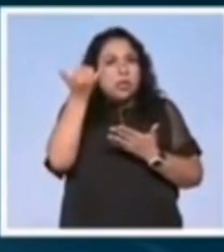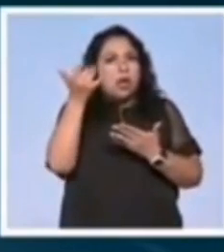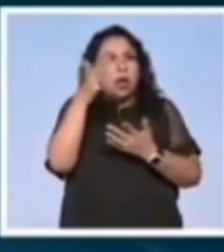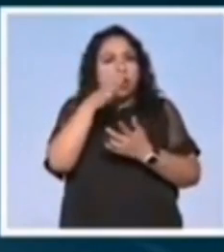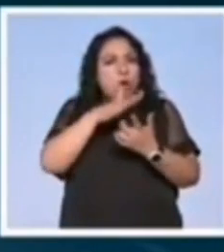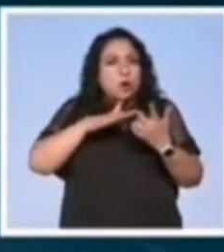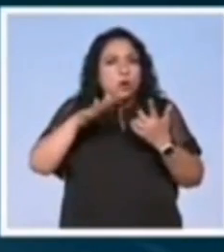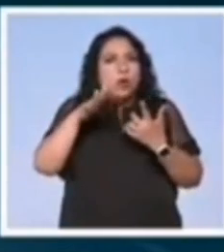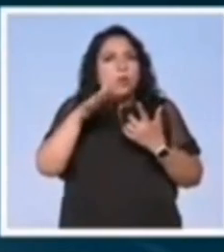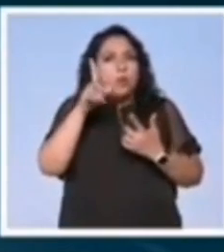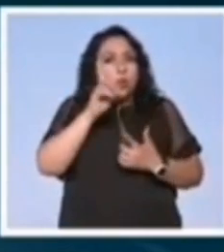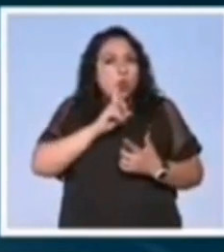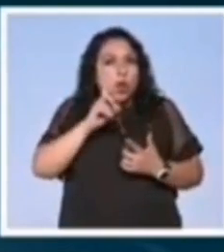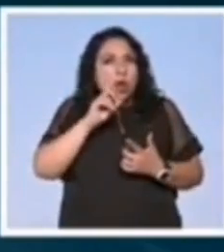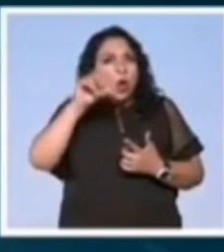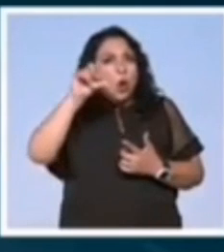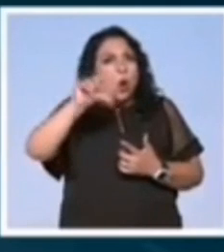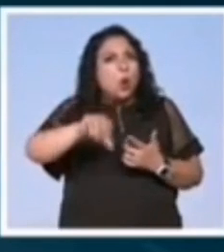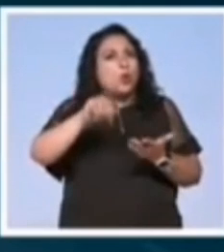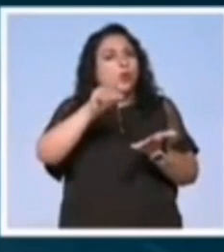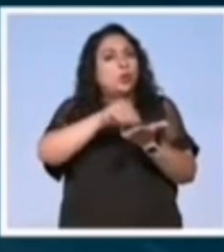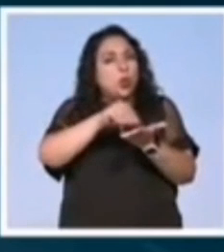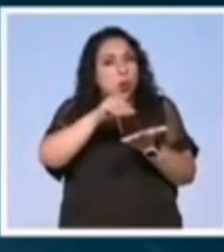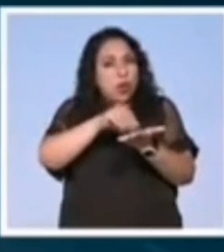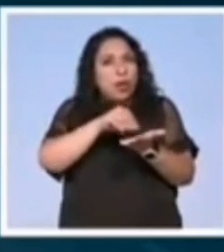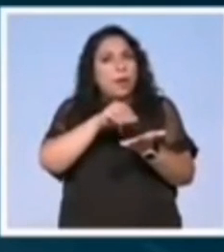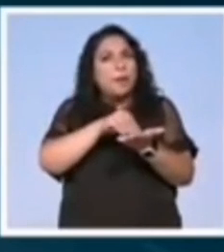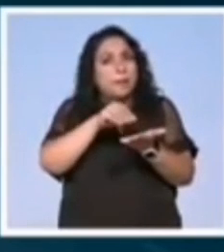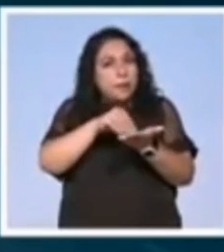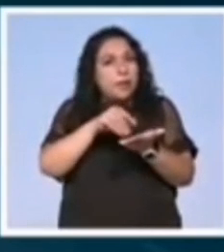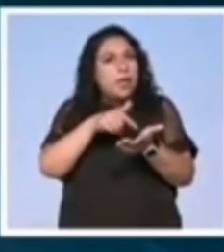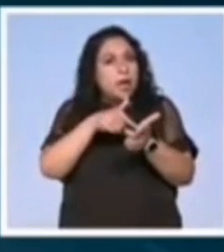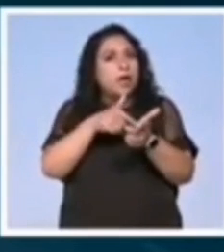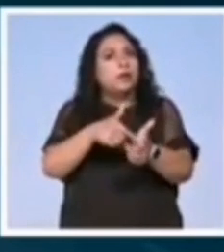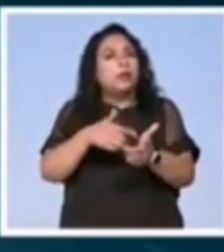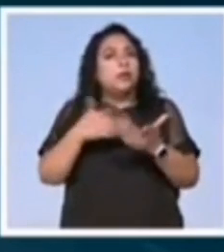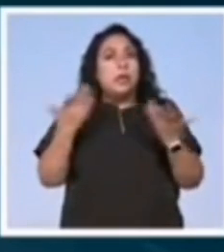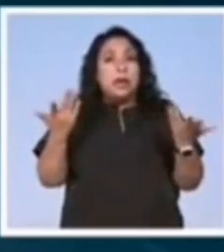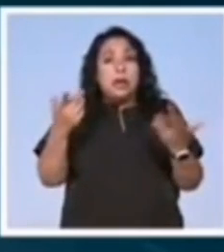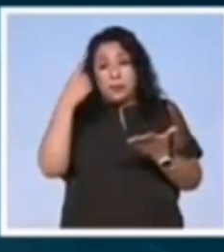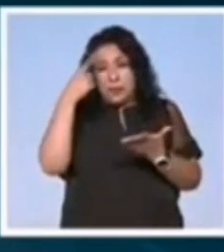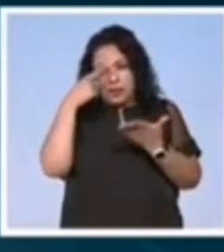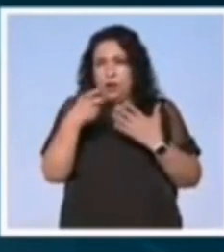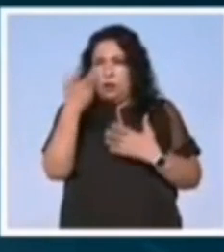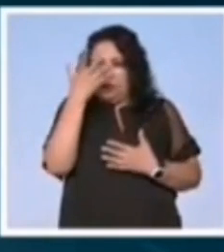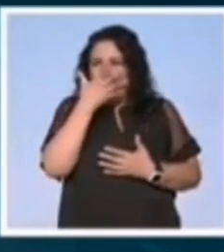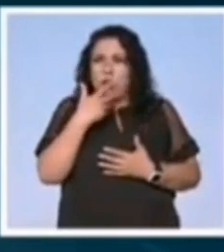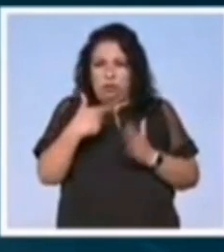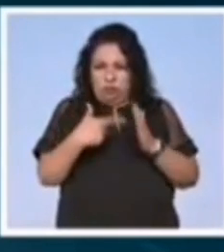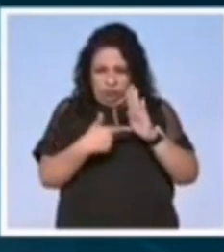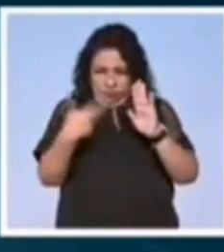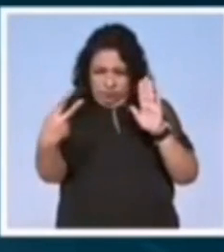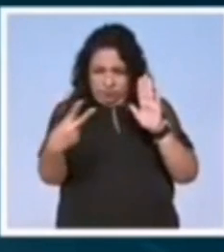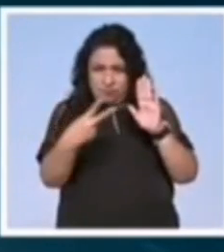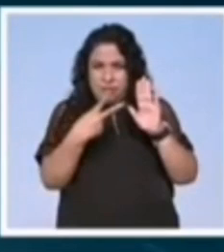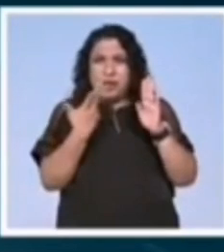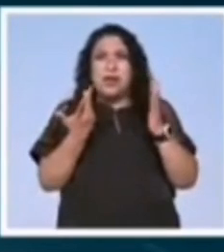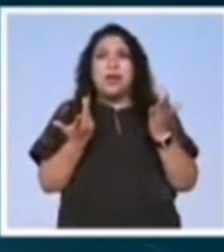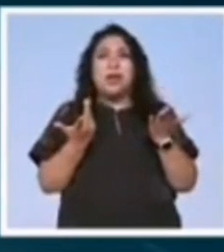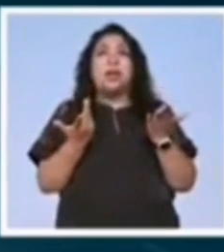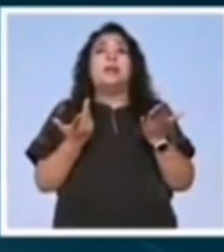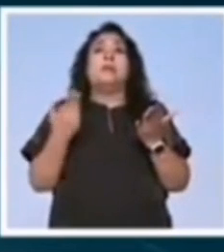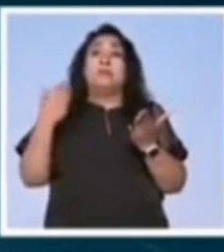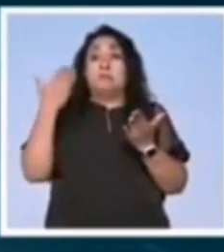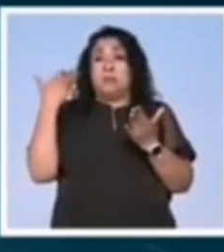personajes femeninos, aún las seguimos viviendo. Entonces creo que eso es lo bonito, ¿no? Como evidenciar que al paso